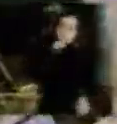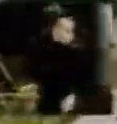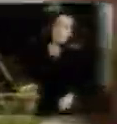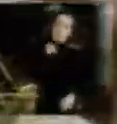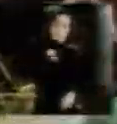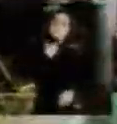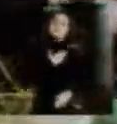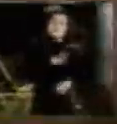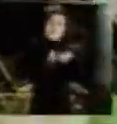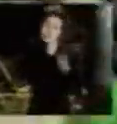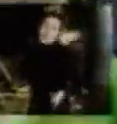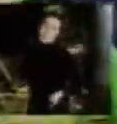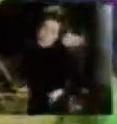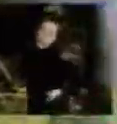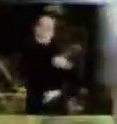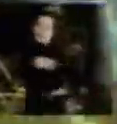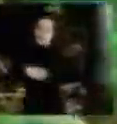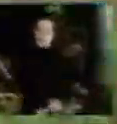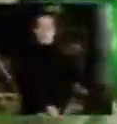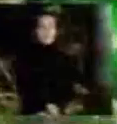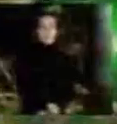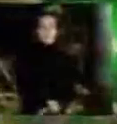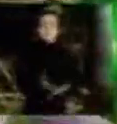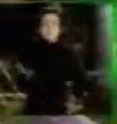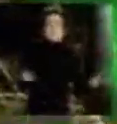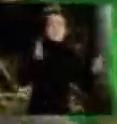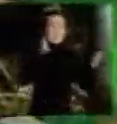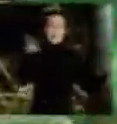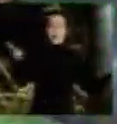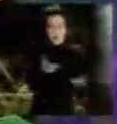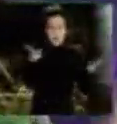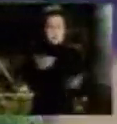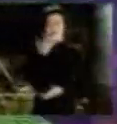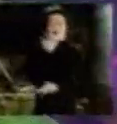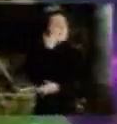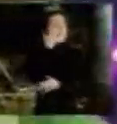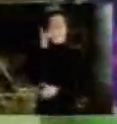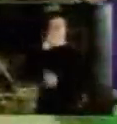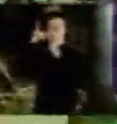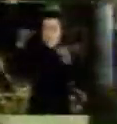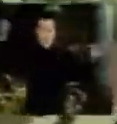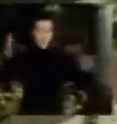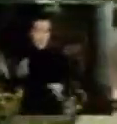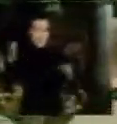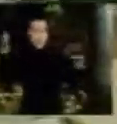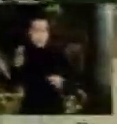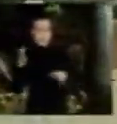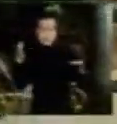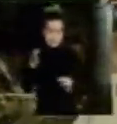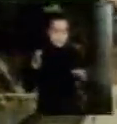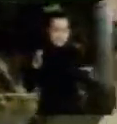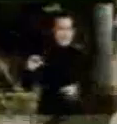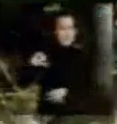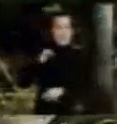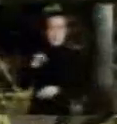la familia. En el caso de urgencia sí hay que hacer una llamada, pues en el hospital